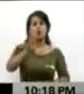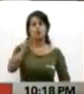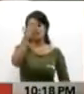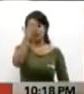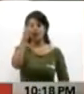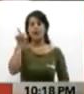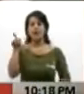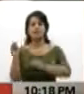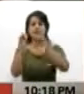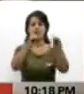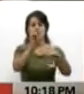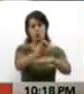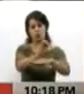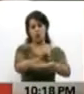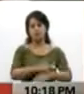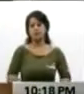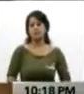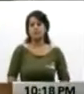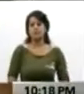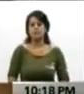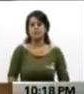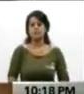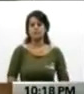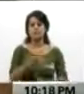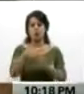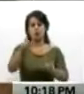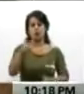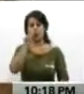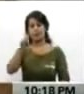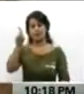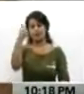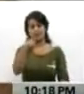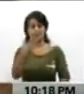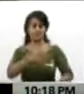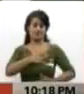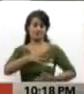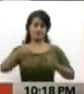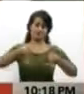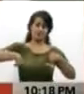en ese momento. El plan Roser para ser presidente.